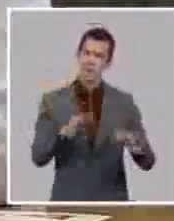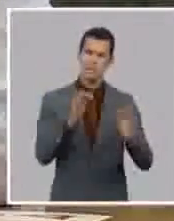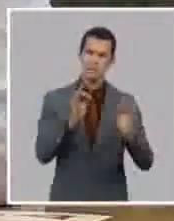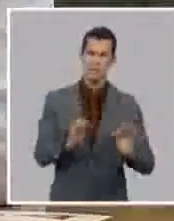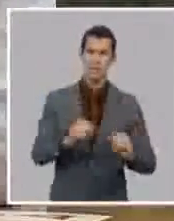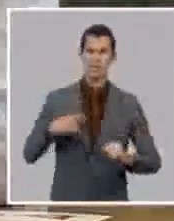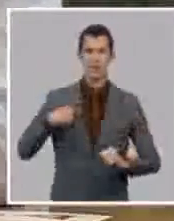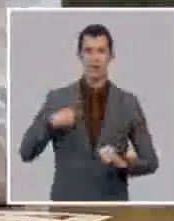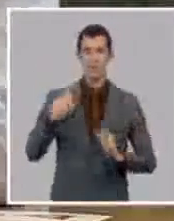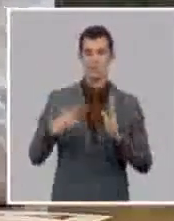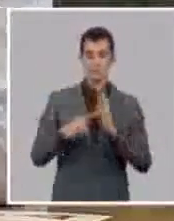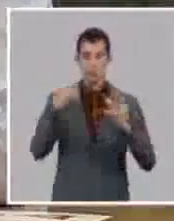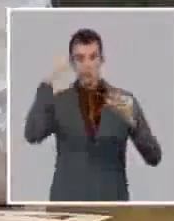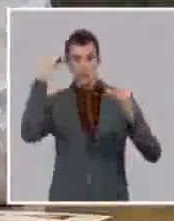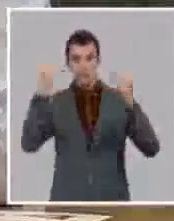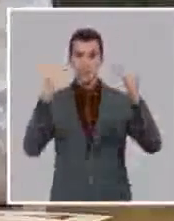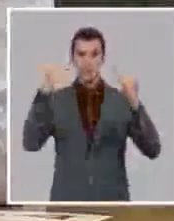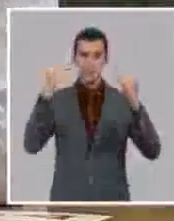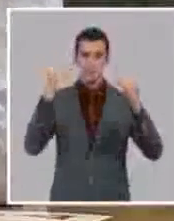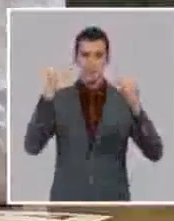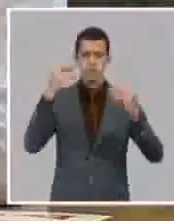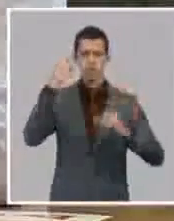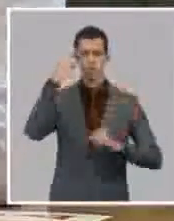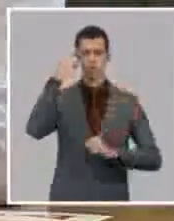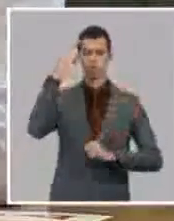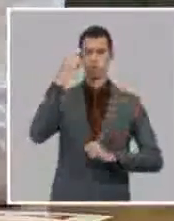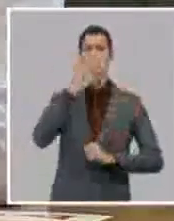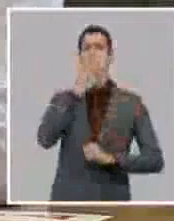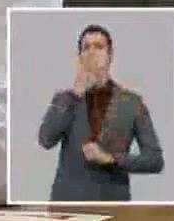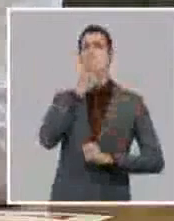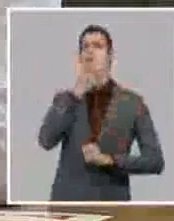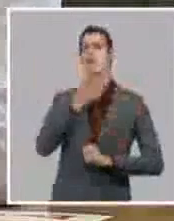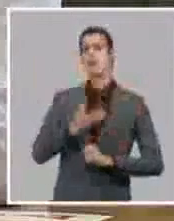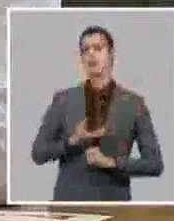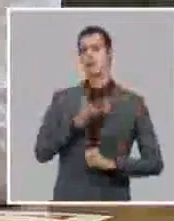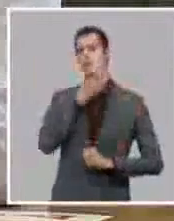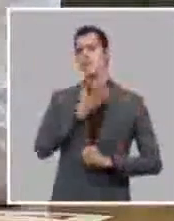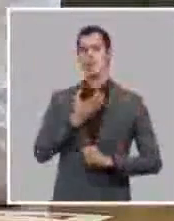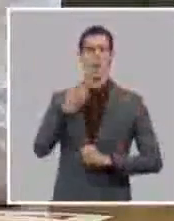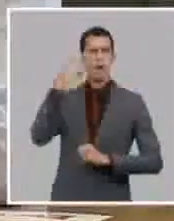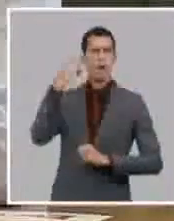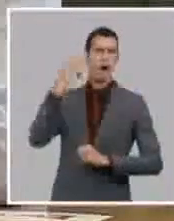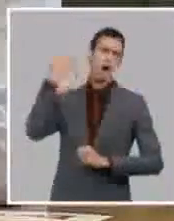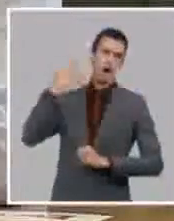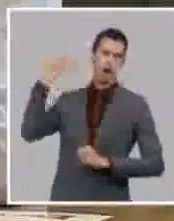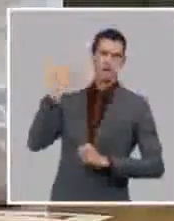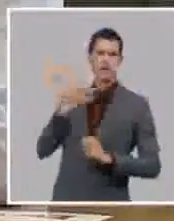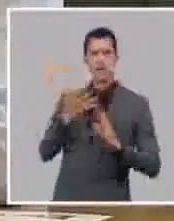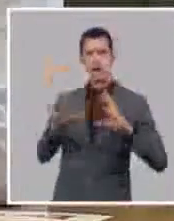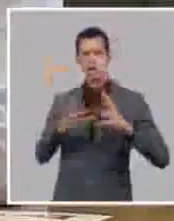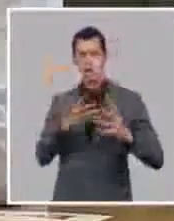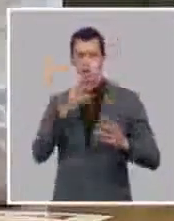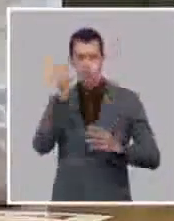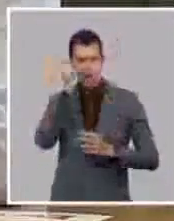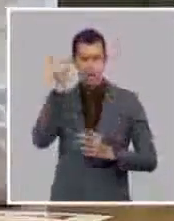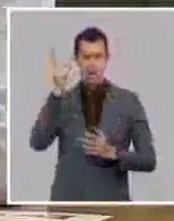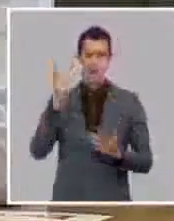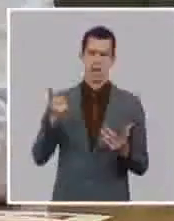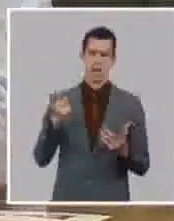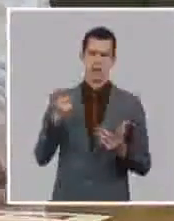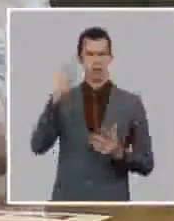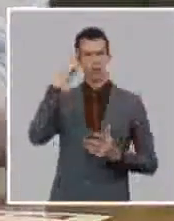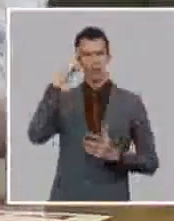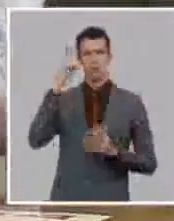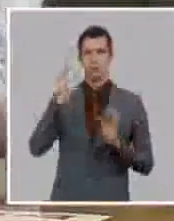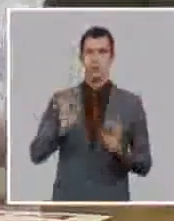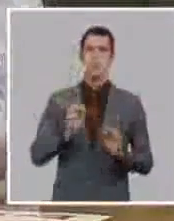a su pensamiento, a programas sociales que él potenció. Me recuerdo toda su